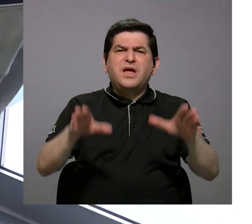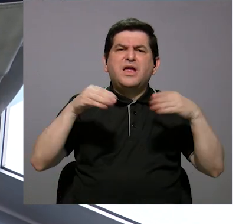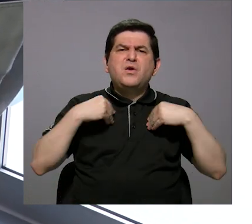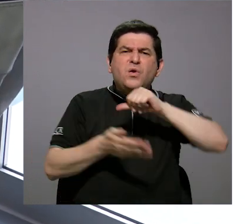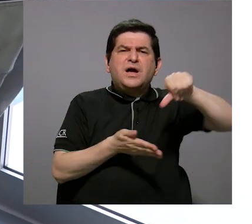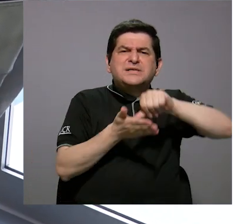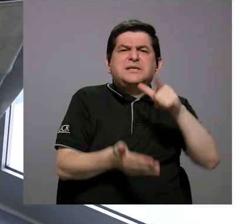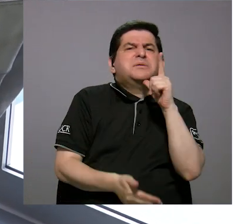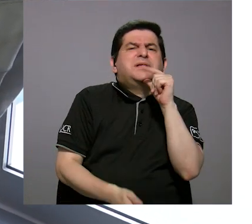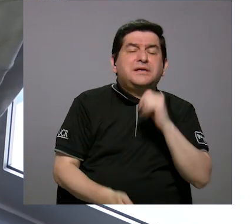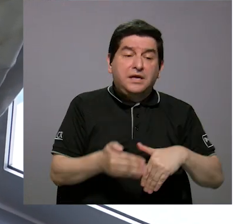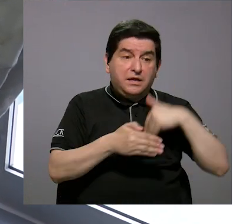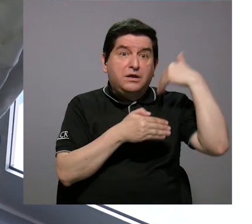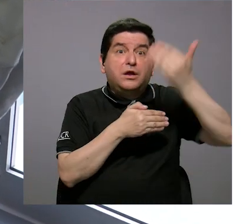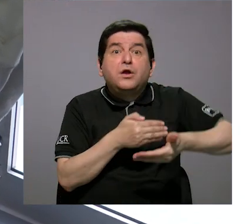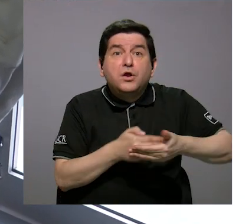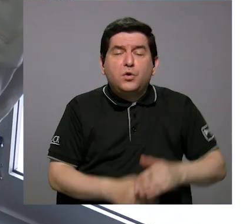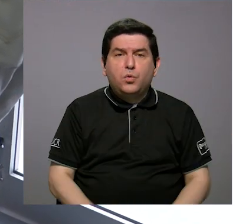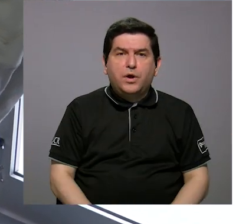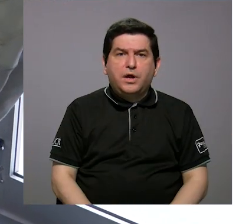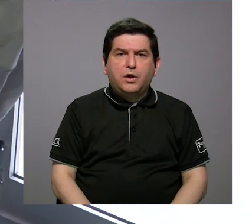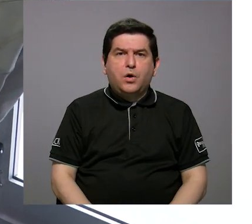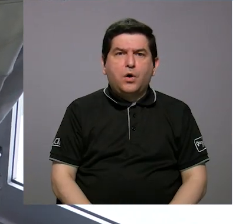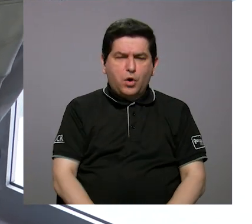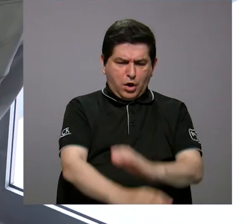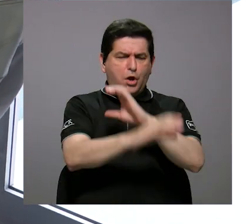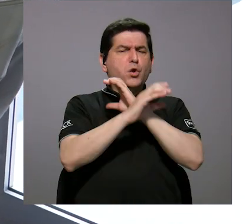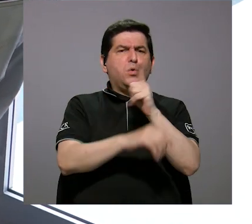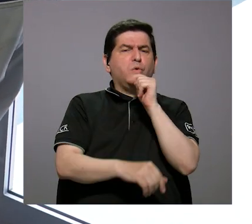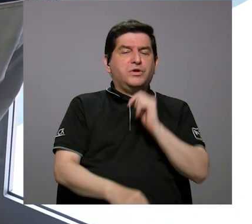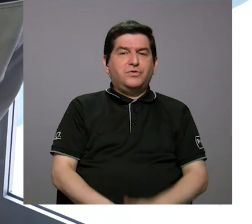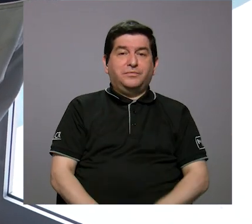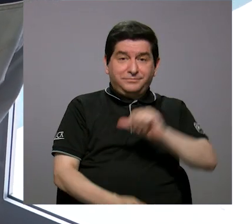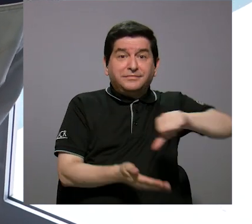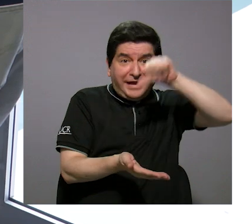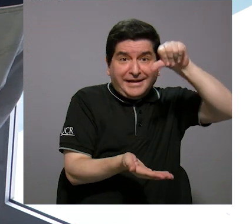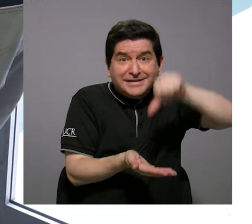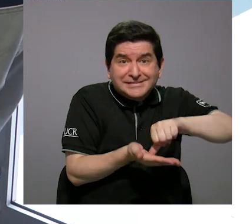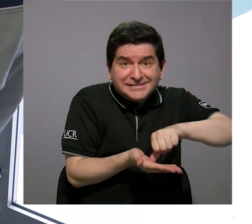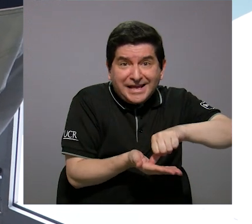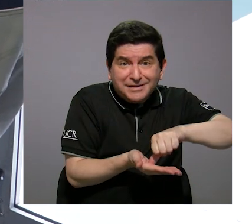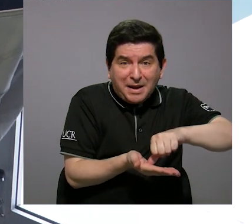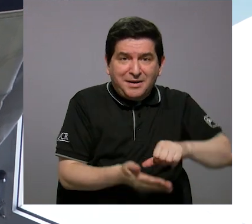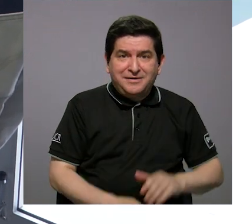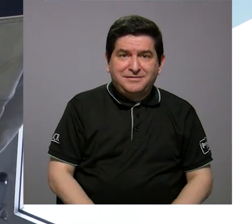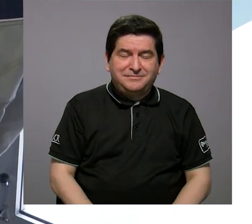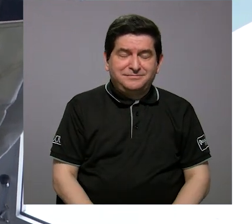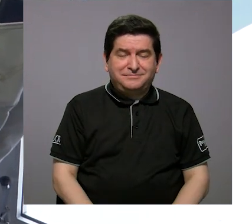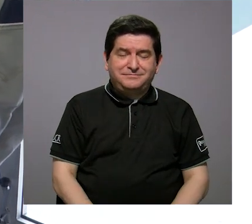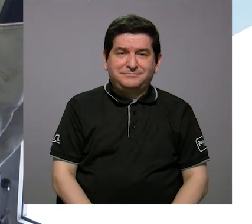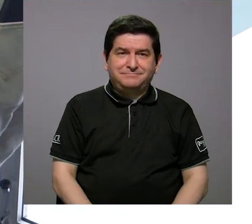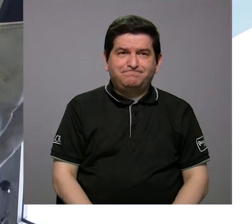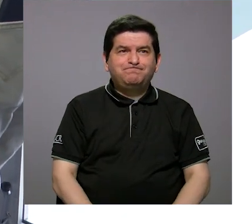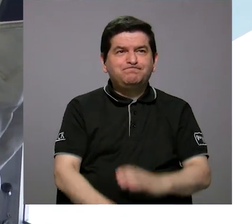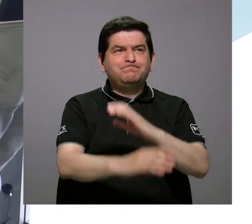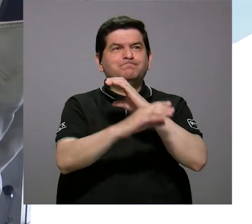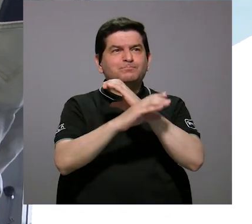en el SISIMA y a partir de ahí quién tiene la custodia? En el SISIMA, bueno, la